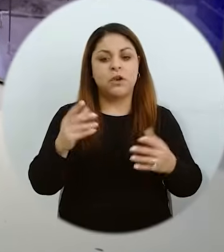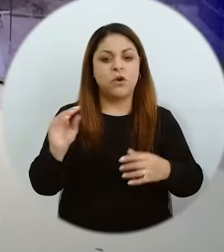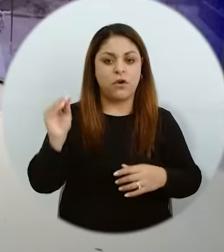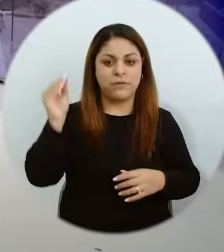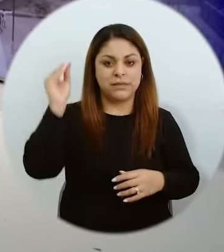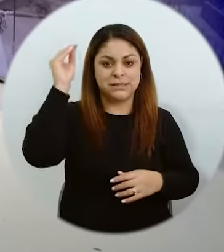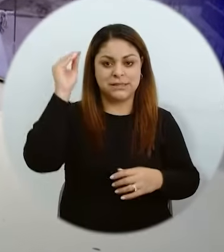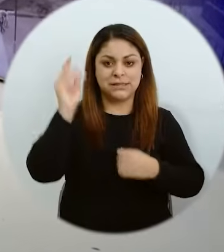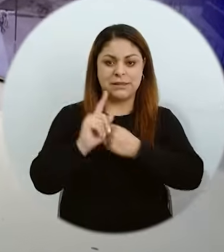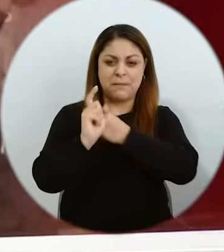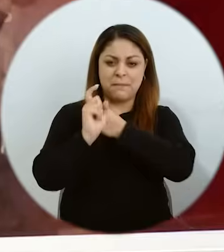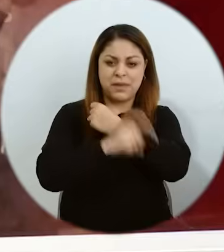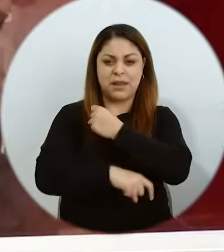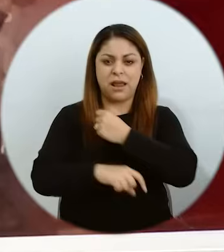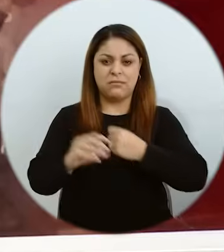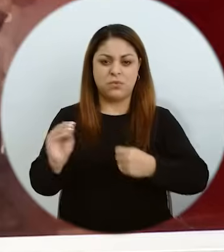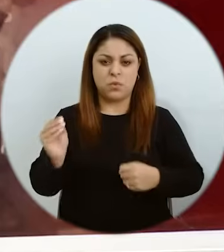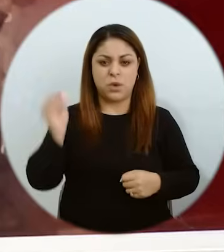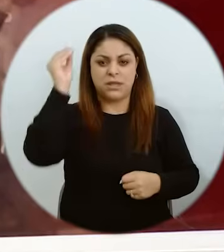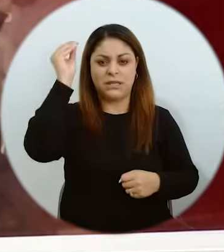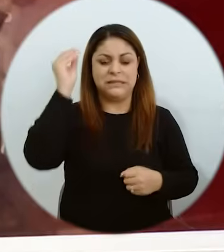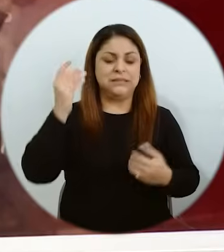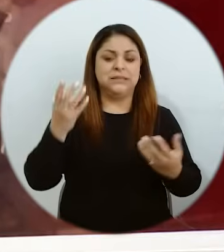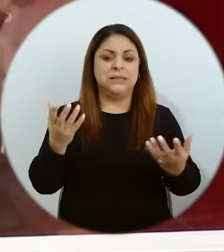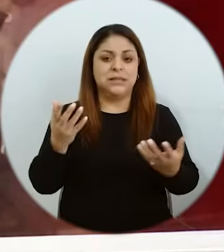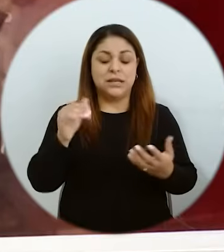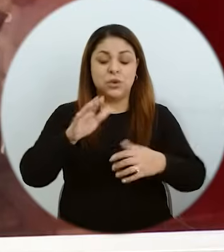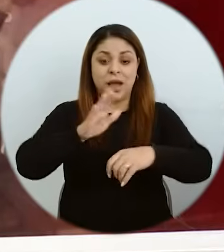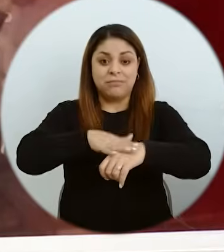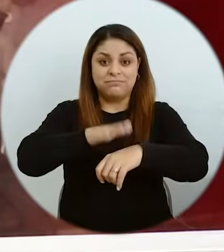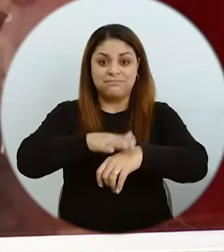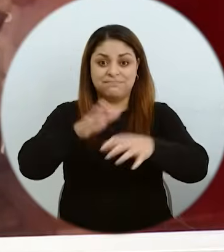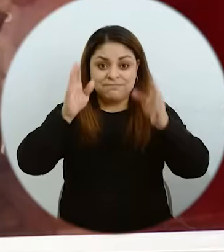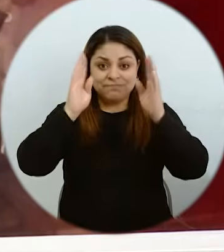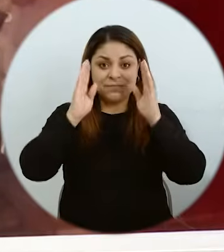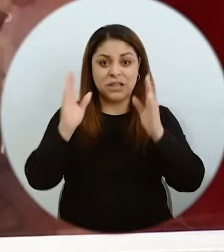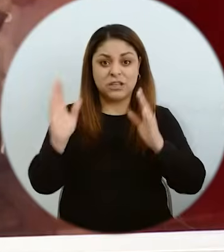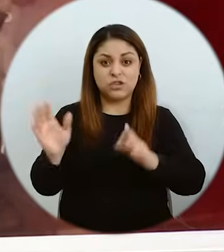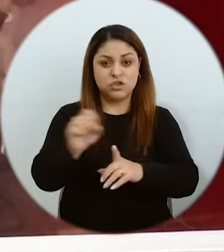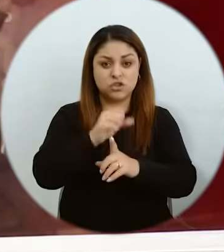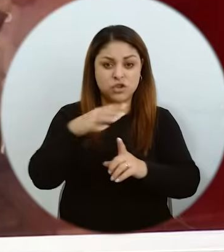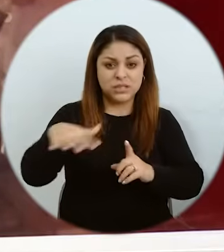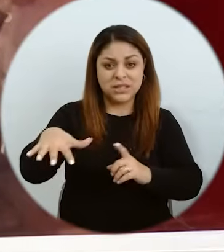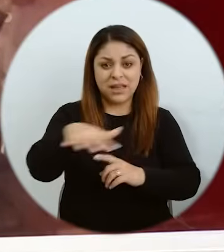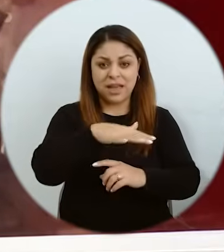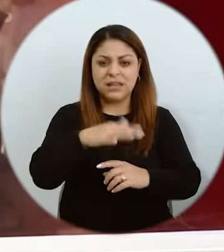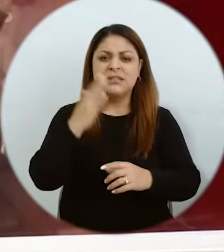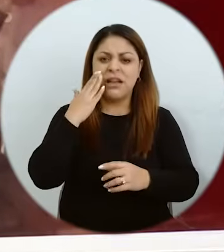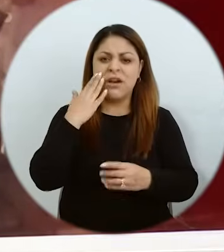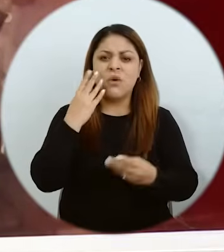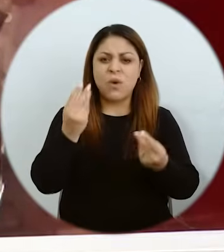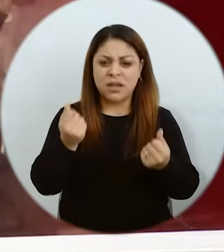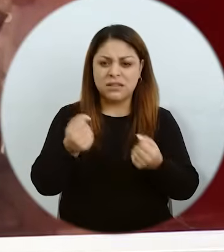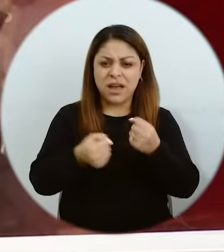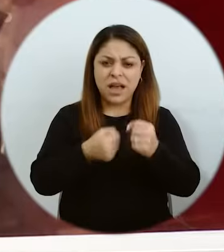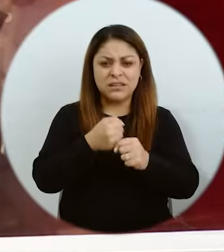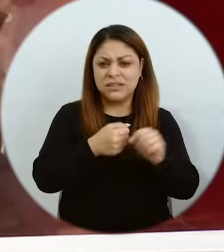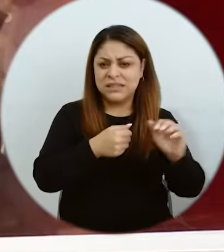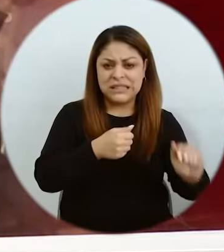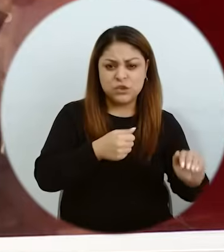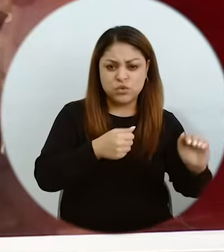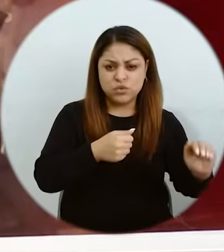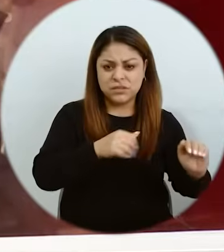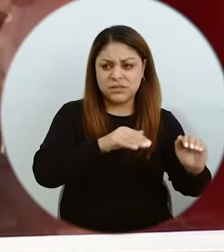juvenil. Y eso es una alerta muy importante para toda la sociedad, porque estamos hablando de una población, estamos hablando de